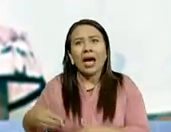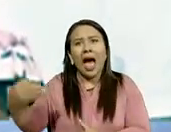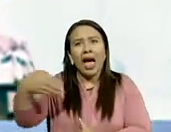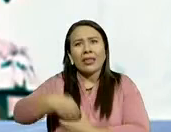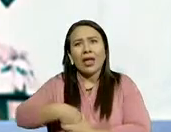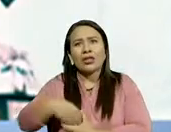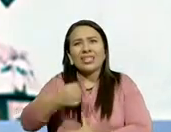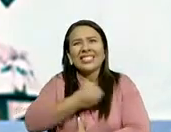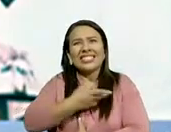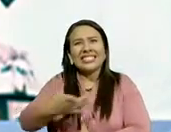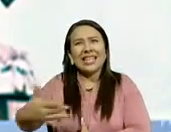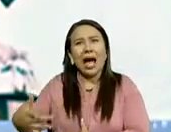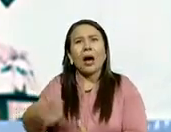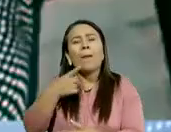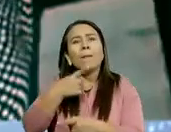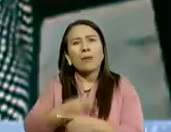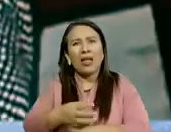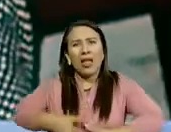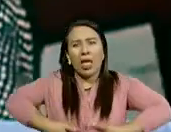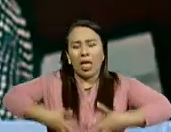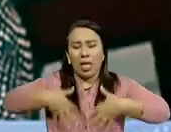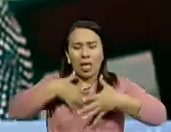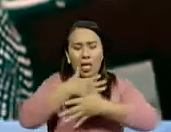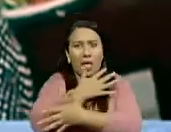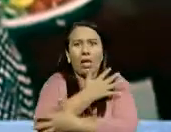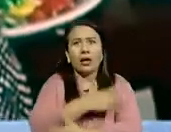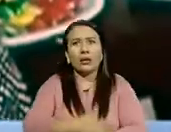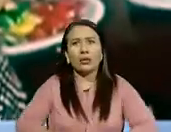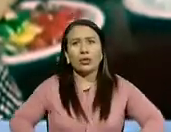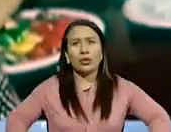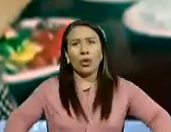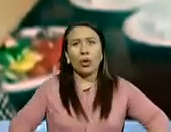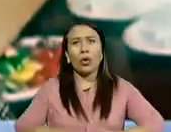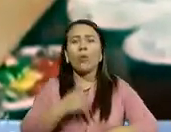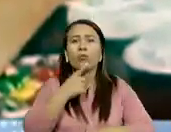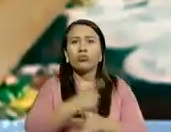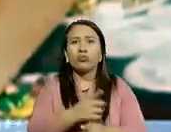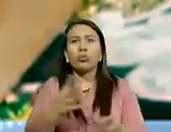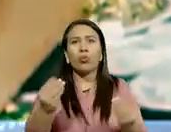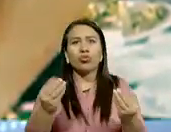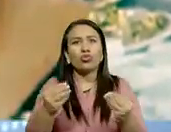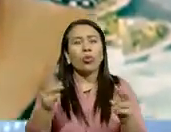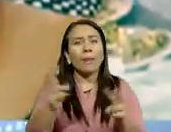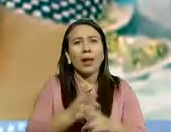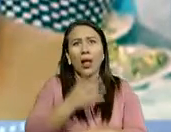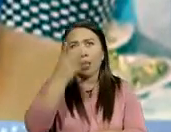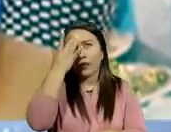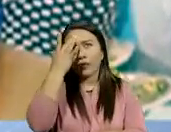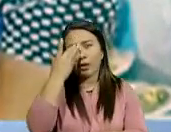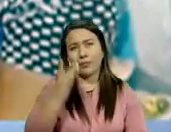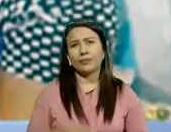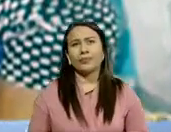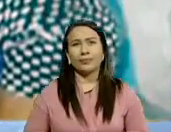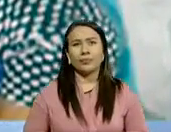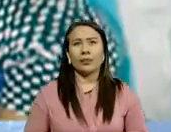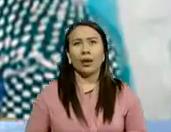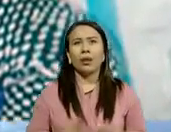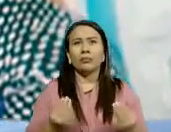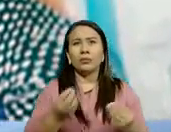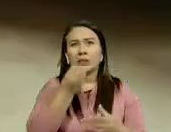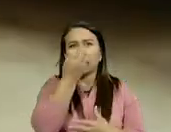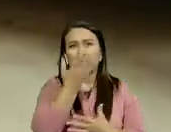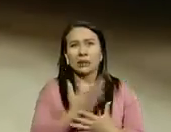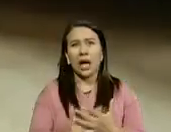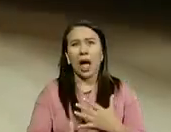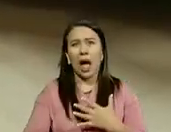y esa se le regó toda la sangre en el estómago y le cerraron hacia afuera, por eso no se pudo detectar y ni botó sangre como la otra